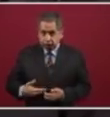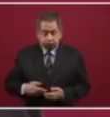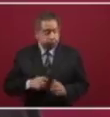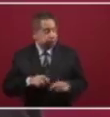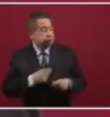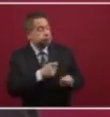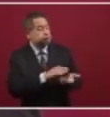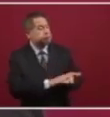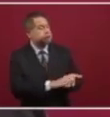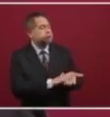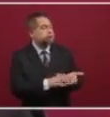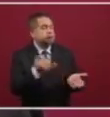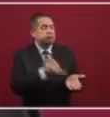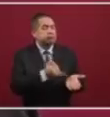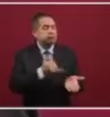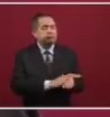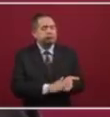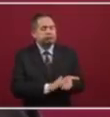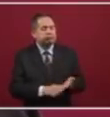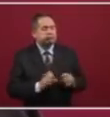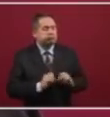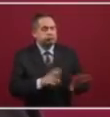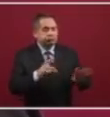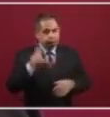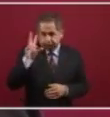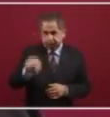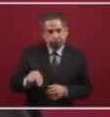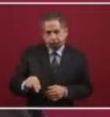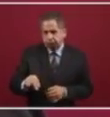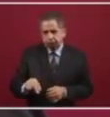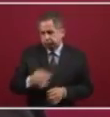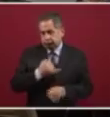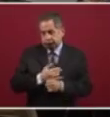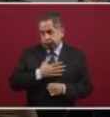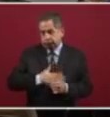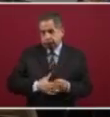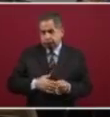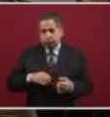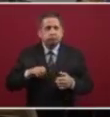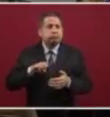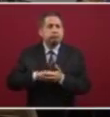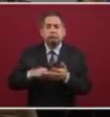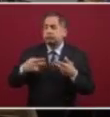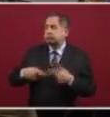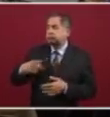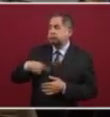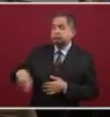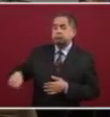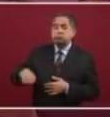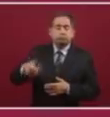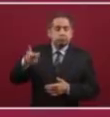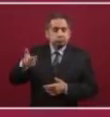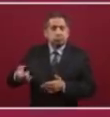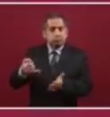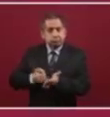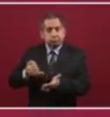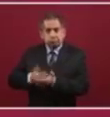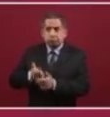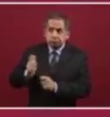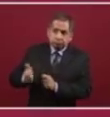de impuestos. Se me hace muy injusto que pague impuesto la gente más